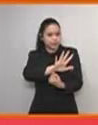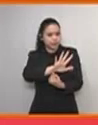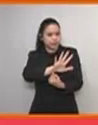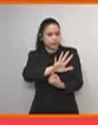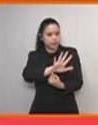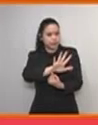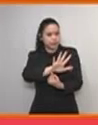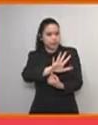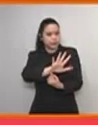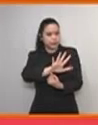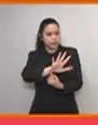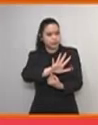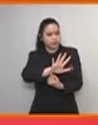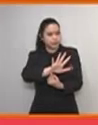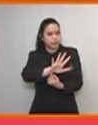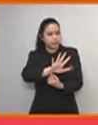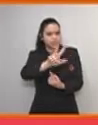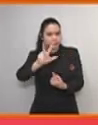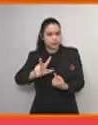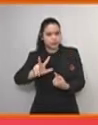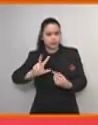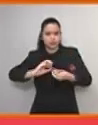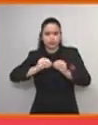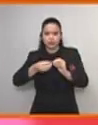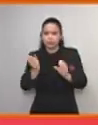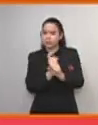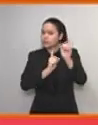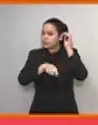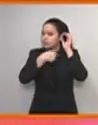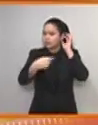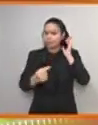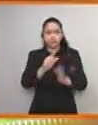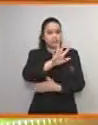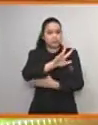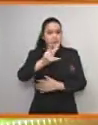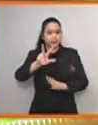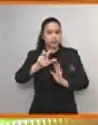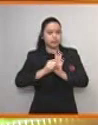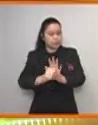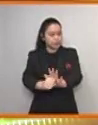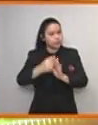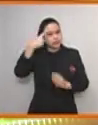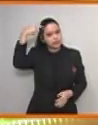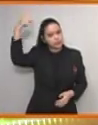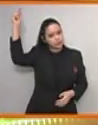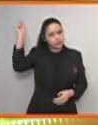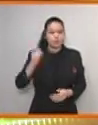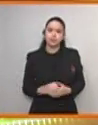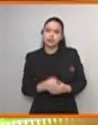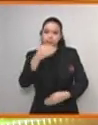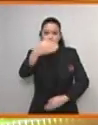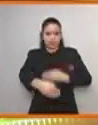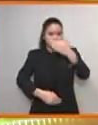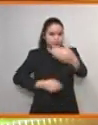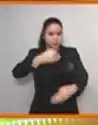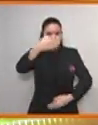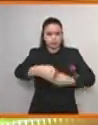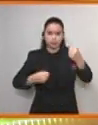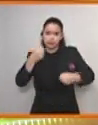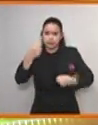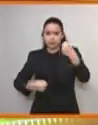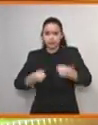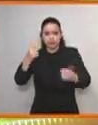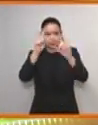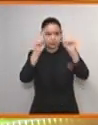dígitos 3 número ganador para la diaria 53 con su símbolo de sueños llantas en el